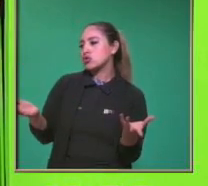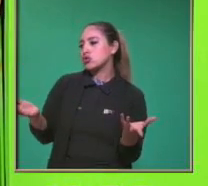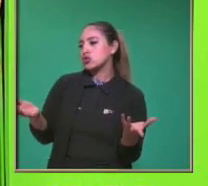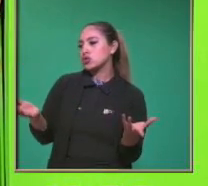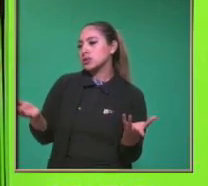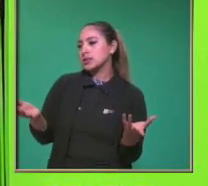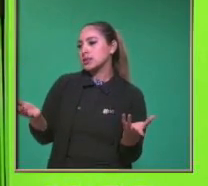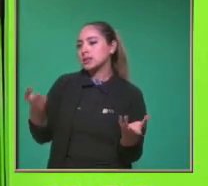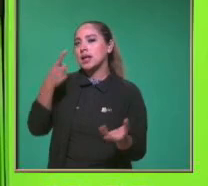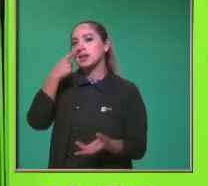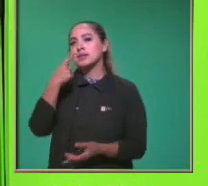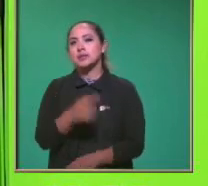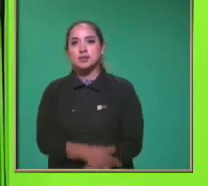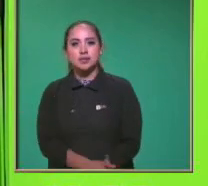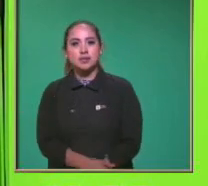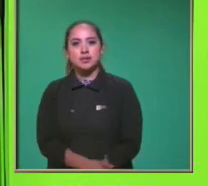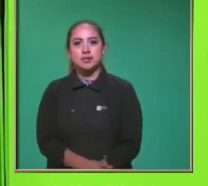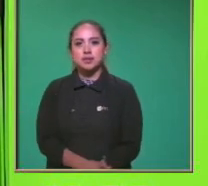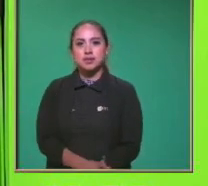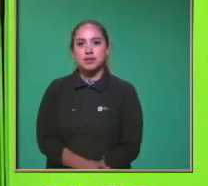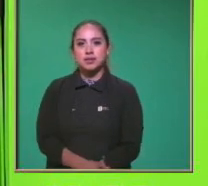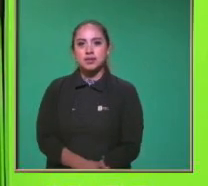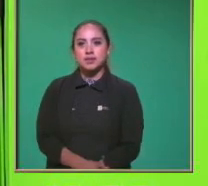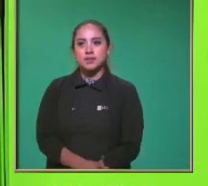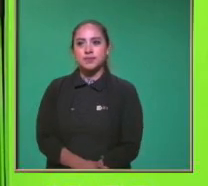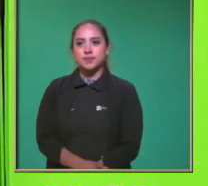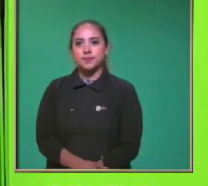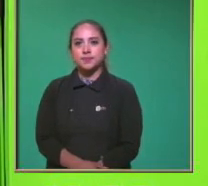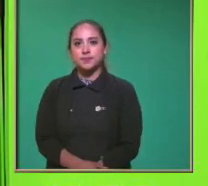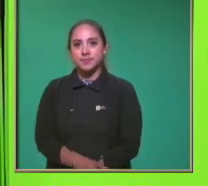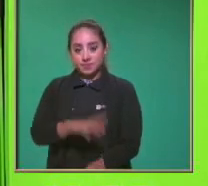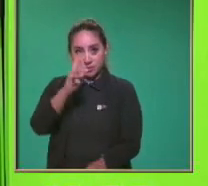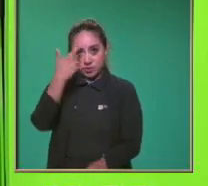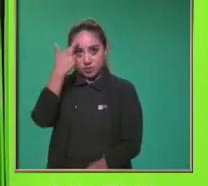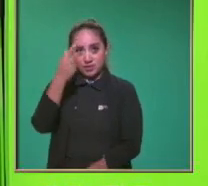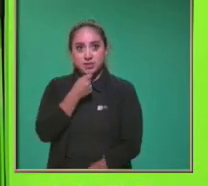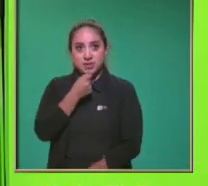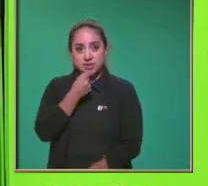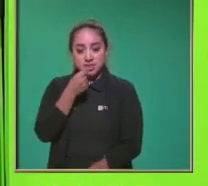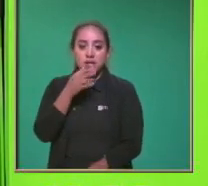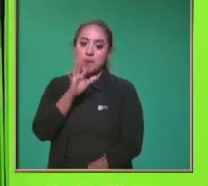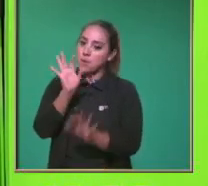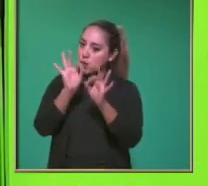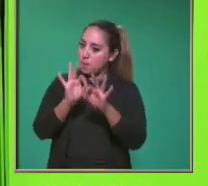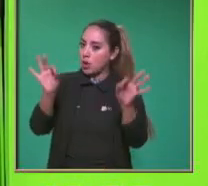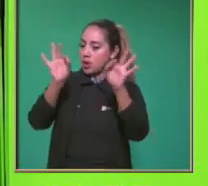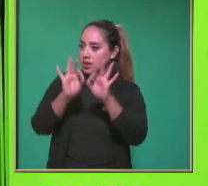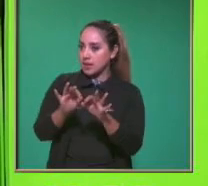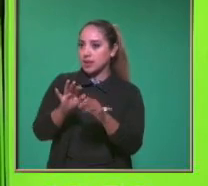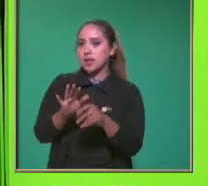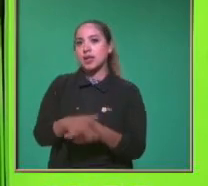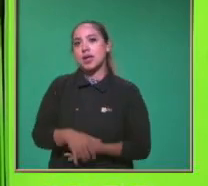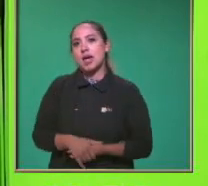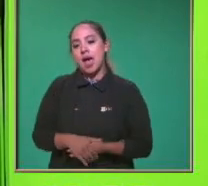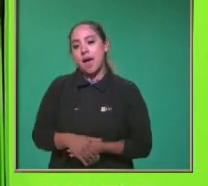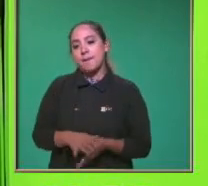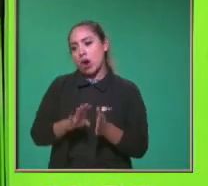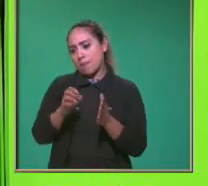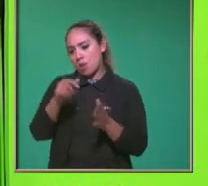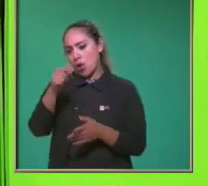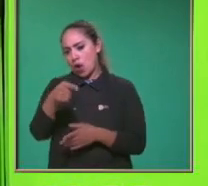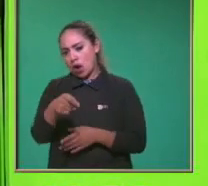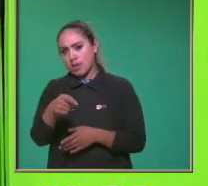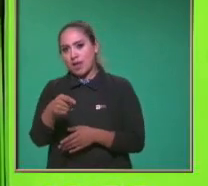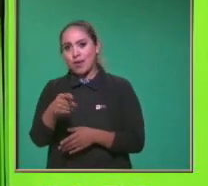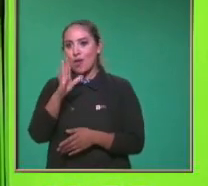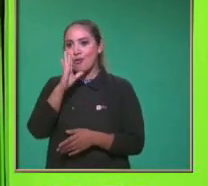nariz y para cuidar este sentido también? ¿Se acuerdan, niños? Pues algo muy importante y más, por ejemplo, ahorita, pues es no